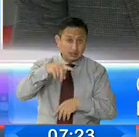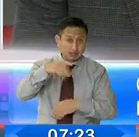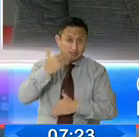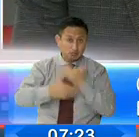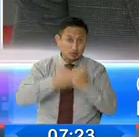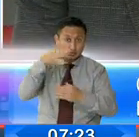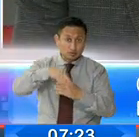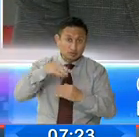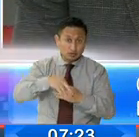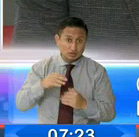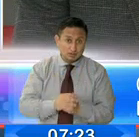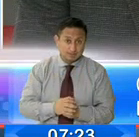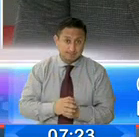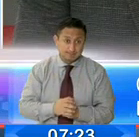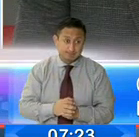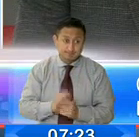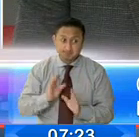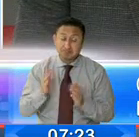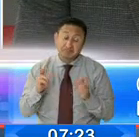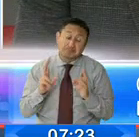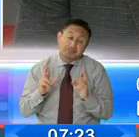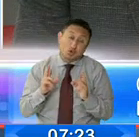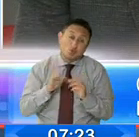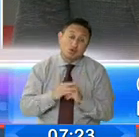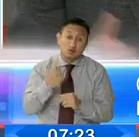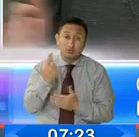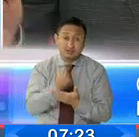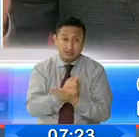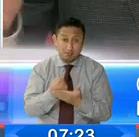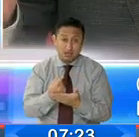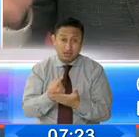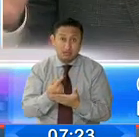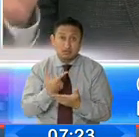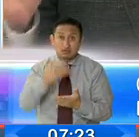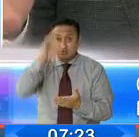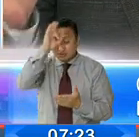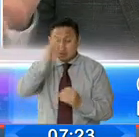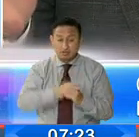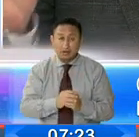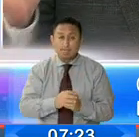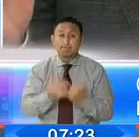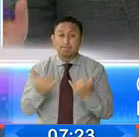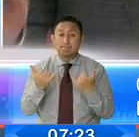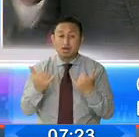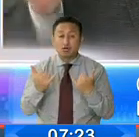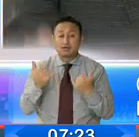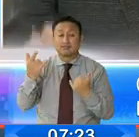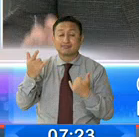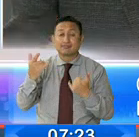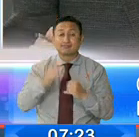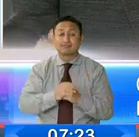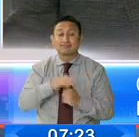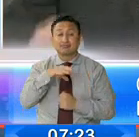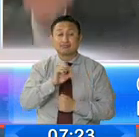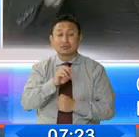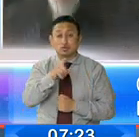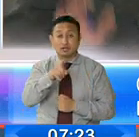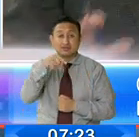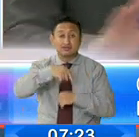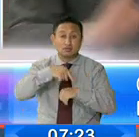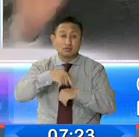que en una semana, no sé, no puedo yo establecer. ¿Cuál es el tiempo límite que tiene el Consejo Electoral en este momento?